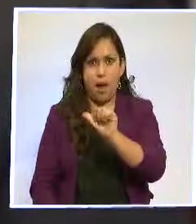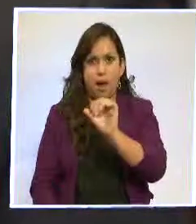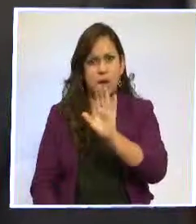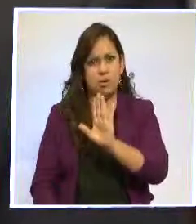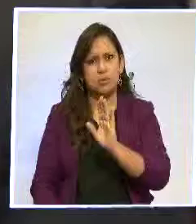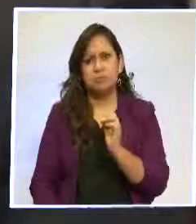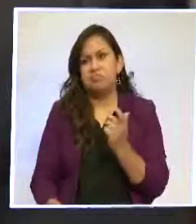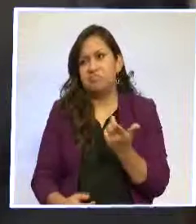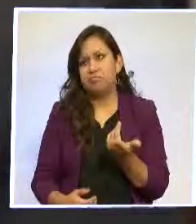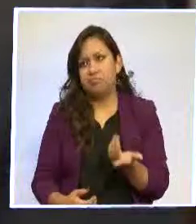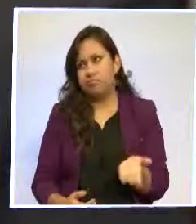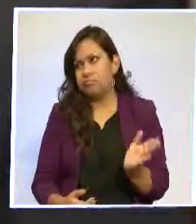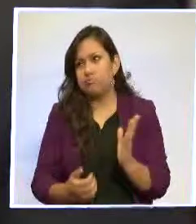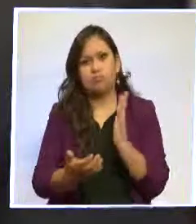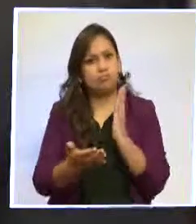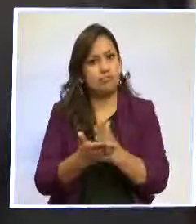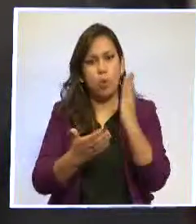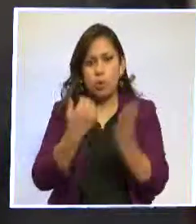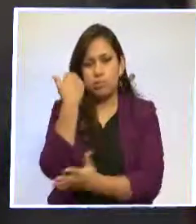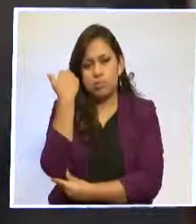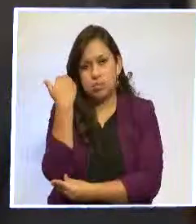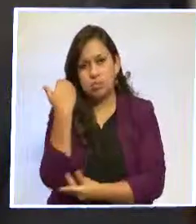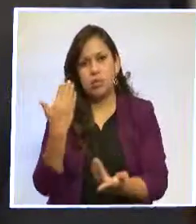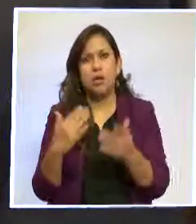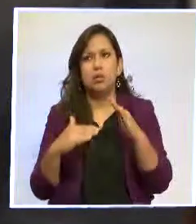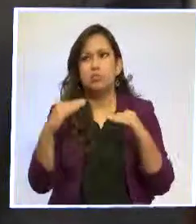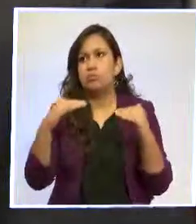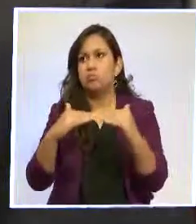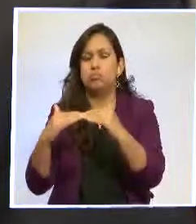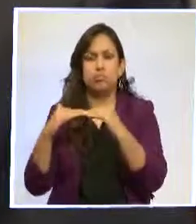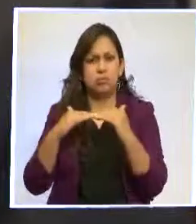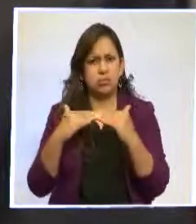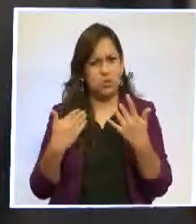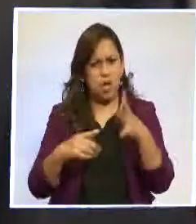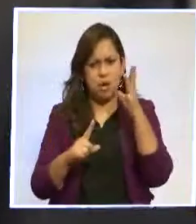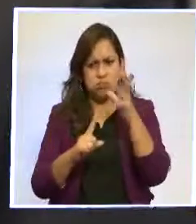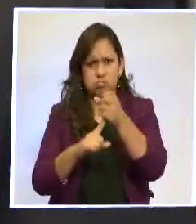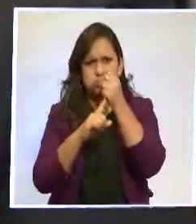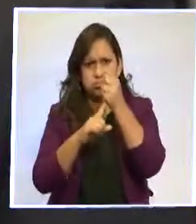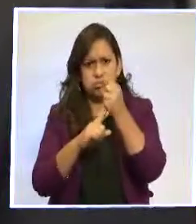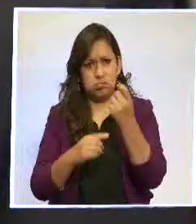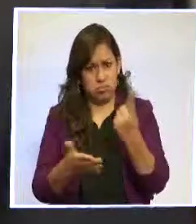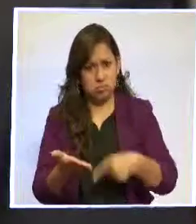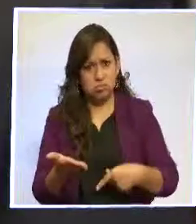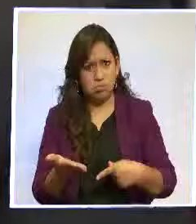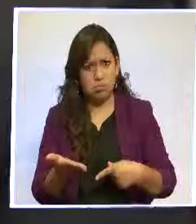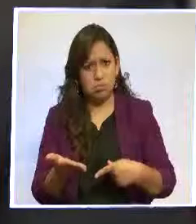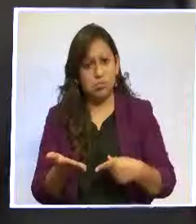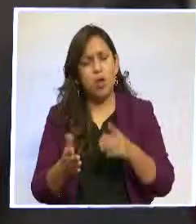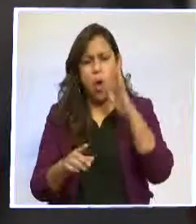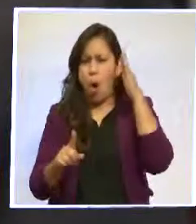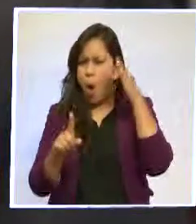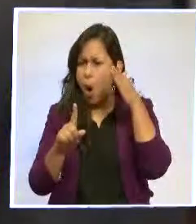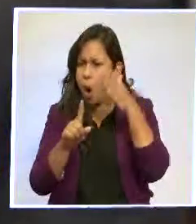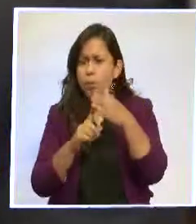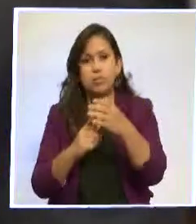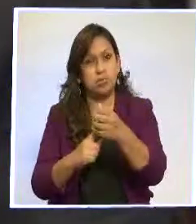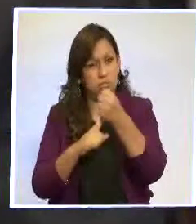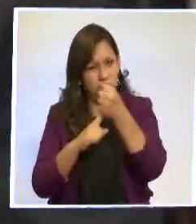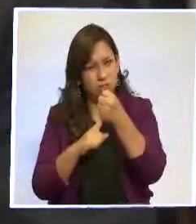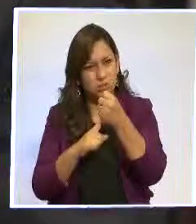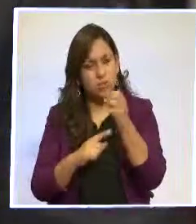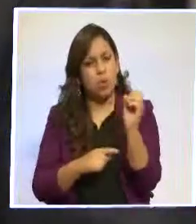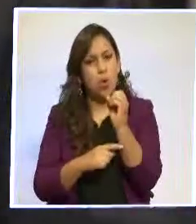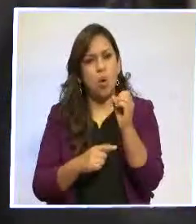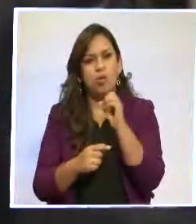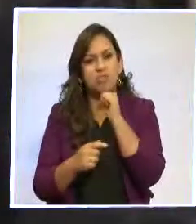el combate a la pobreza, la desigualdad, la redistribución de la riqueza, en fin. ¿Se ha logrado, tras la cuarta cumbre de la CELAC, alcanzar en algo ese objetivo o